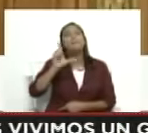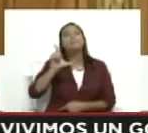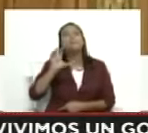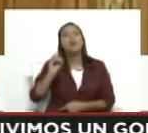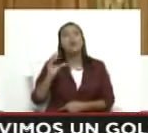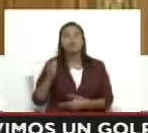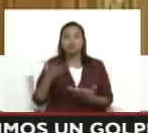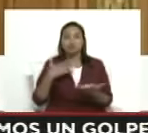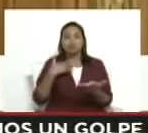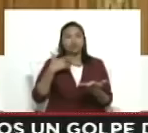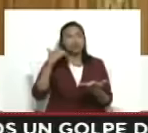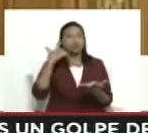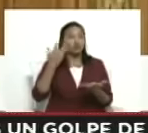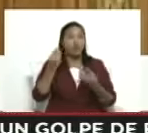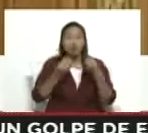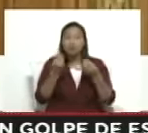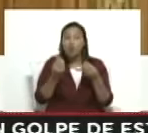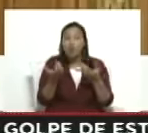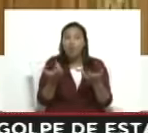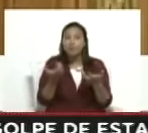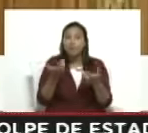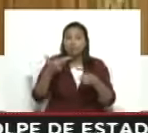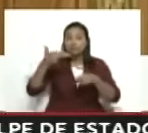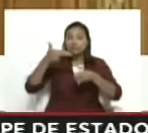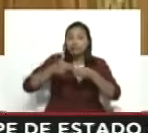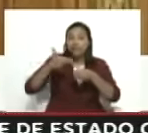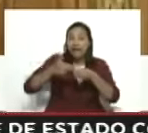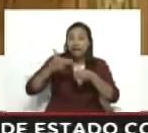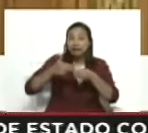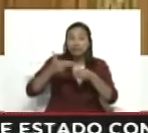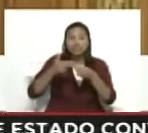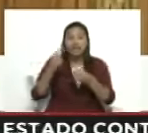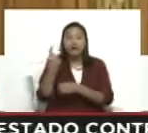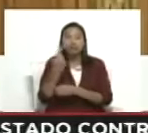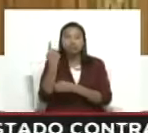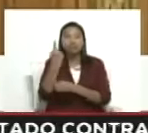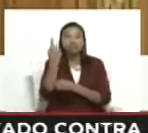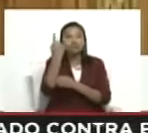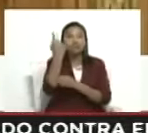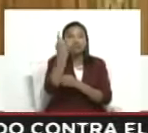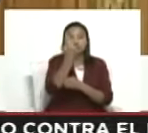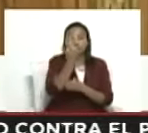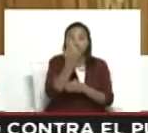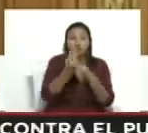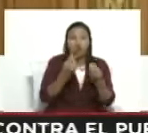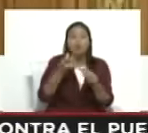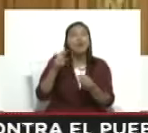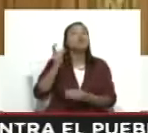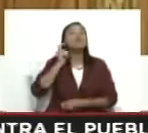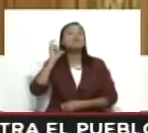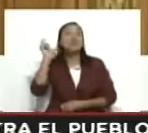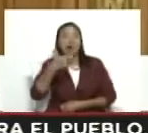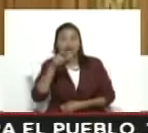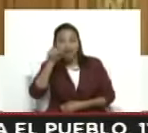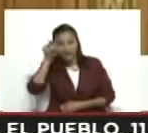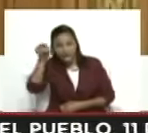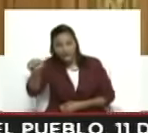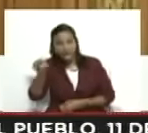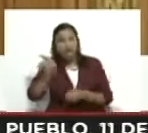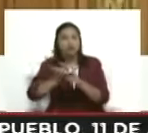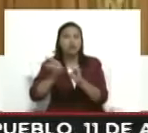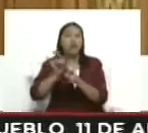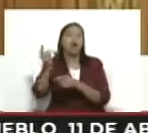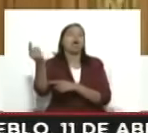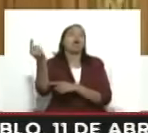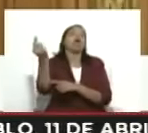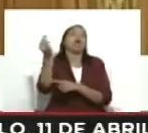tengo combustible para hacer ese viaje, porque tendríamos que ir a Guarenas y venirnos allá para acá. Ah, bueno, se subió la gata a la batea, lo